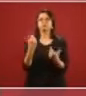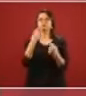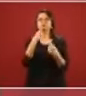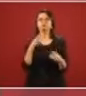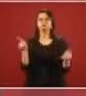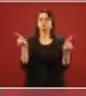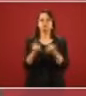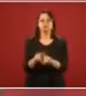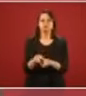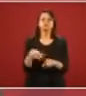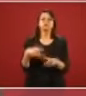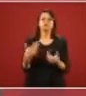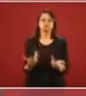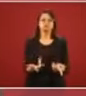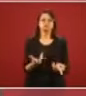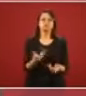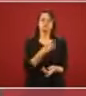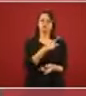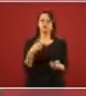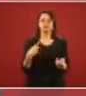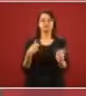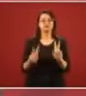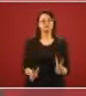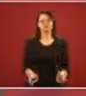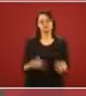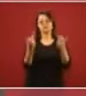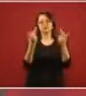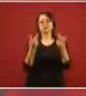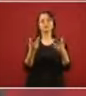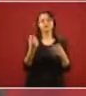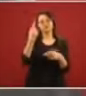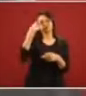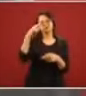convertir en dinero